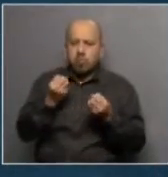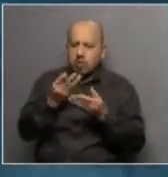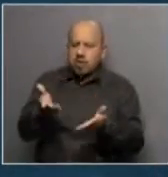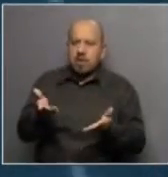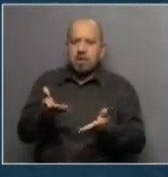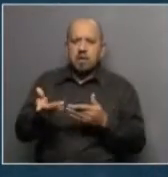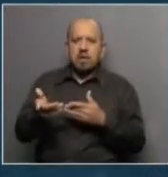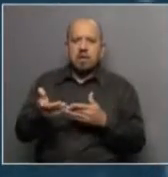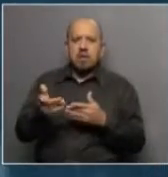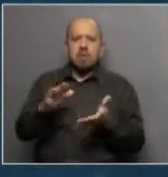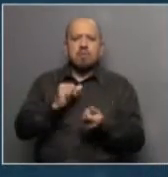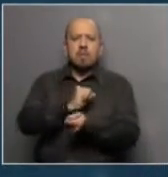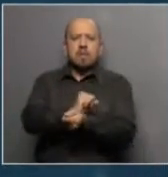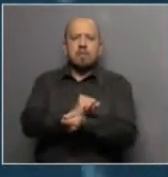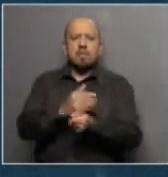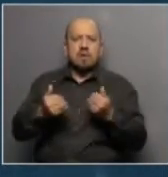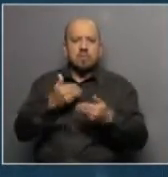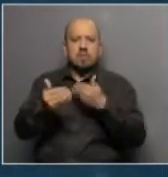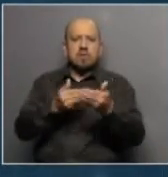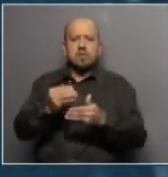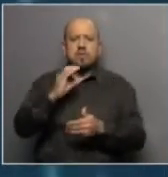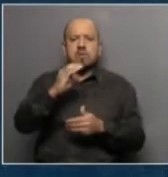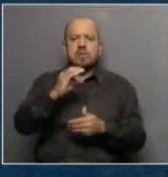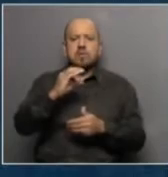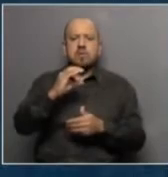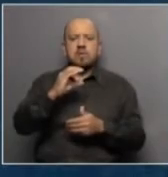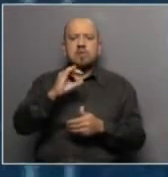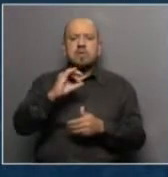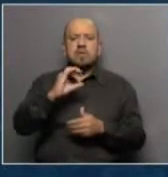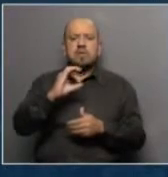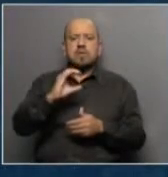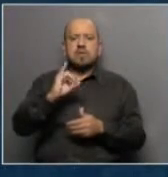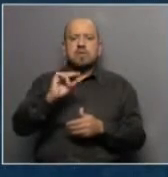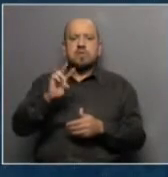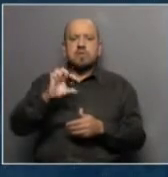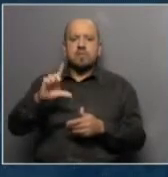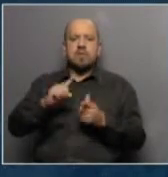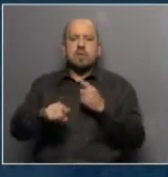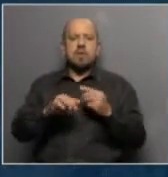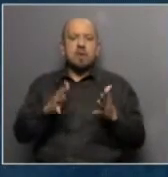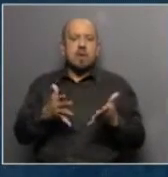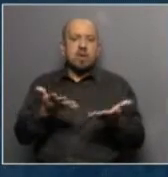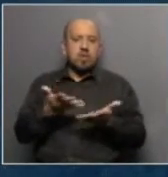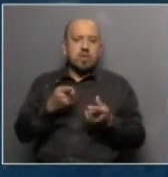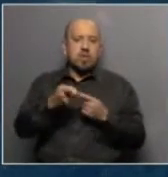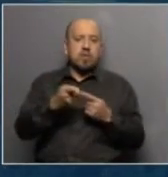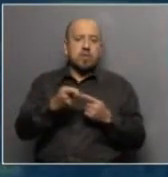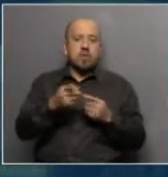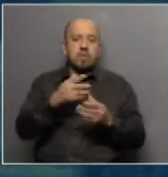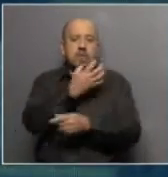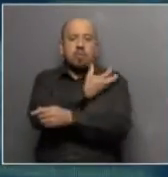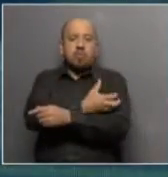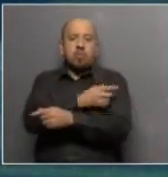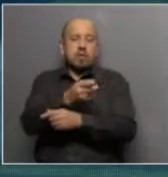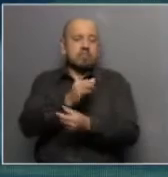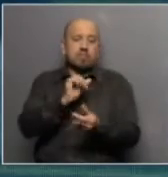mecanismos penales para procesos que deben ser civiles? Porque se criminaliza lo que decía Valeria España. se criminaliza la pobreza.